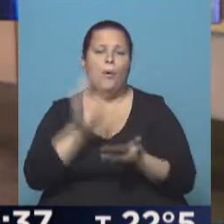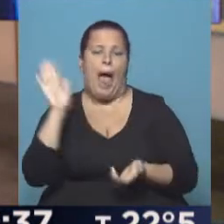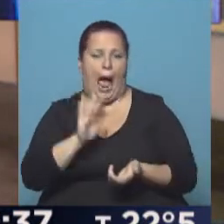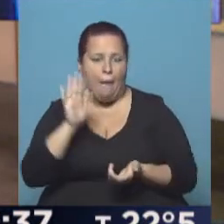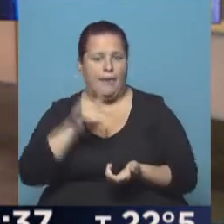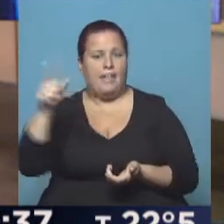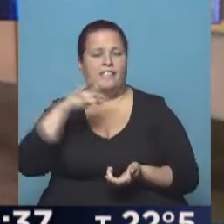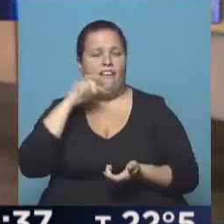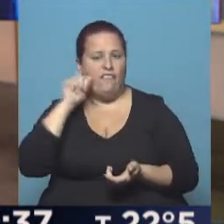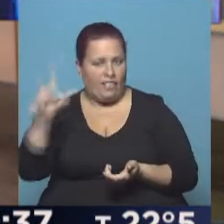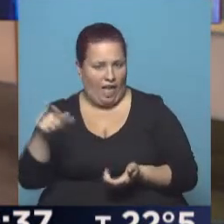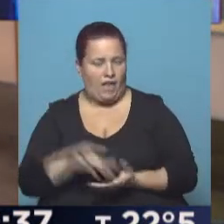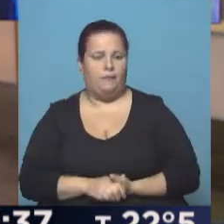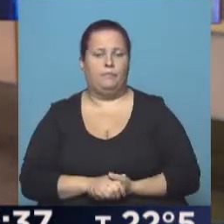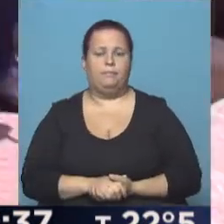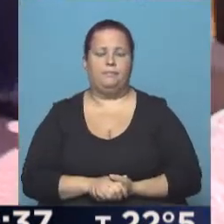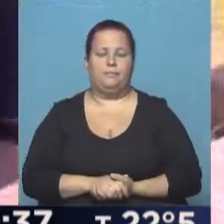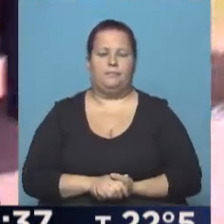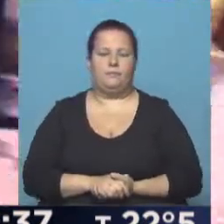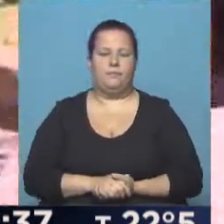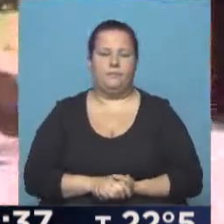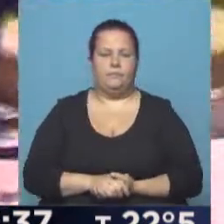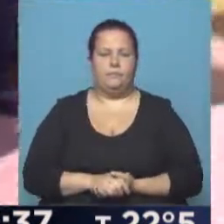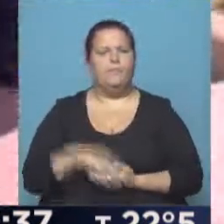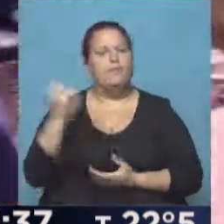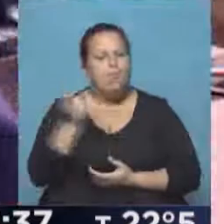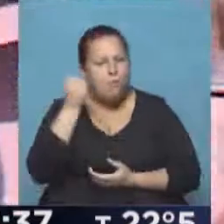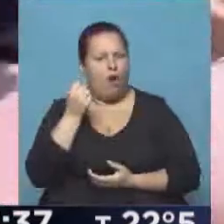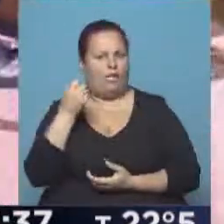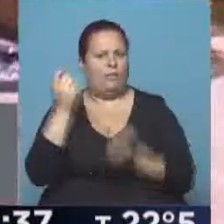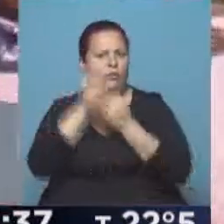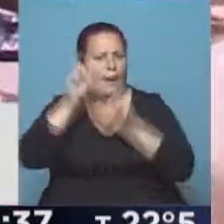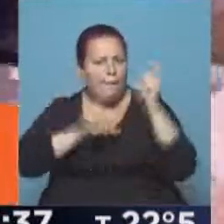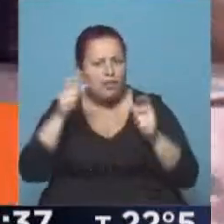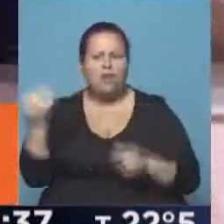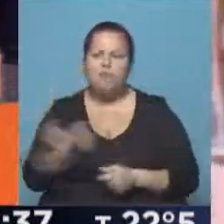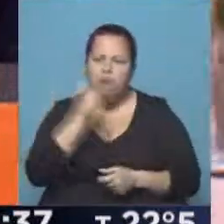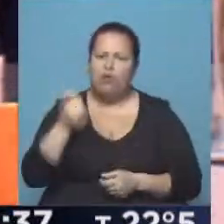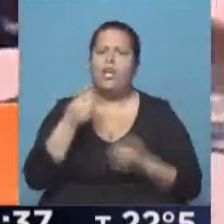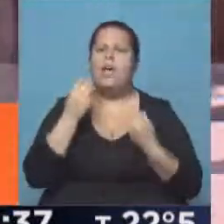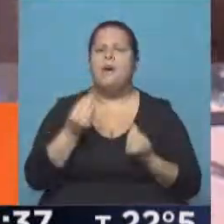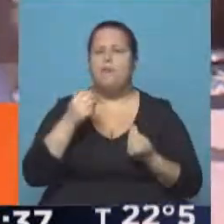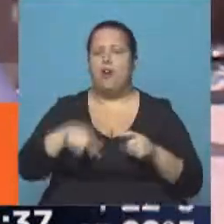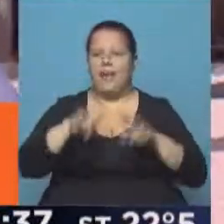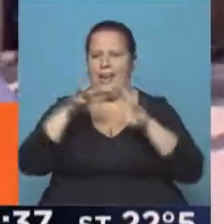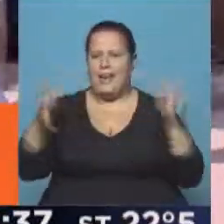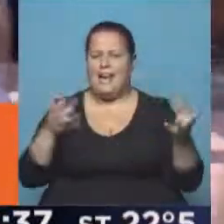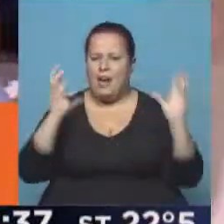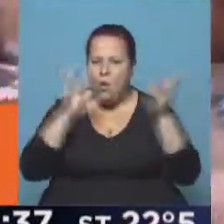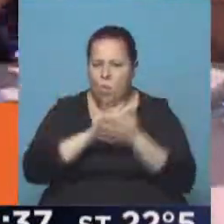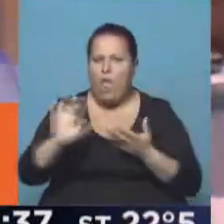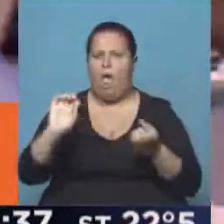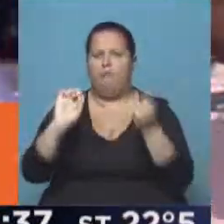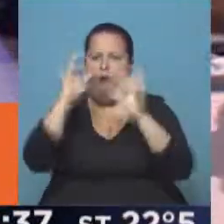amenazas a la gobernadora bonaerense. Muy importante, para mucha gente va a ser muy importante porque estos equipamientos nuevos de